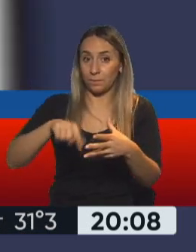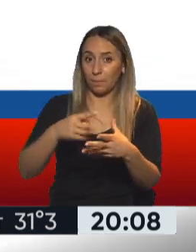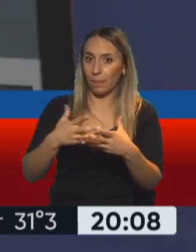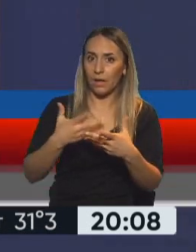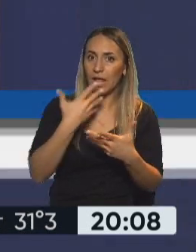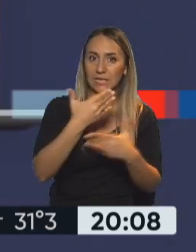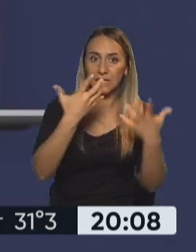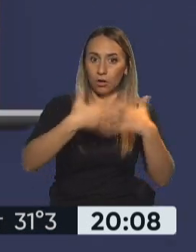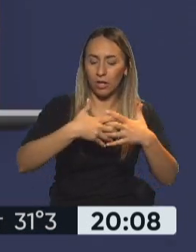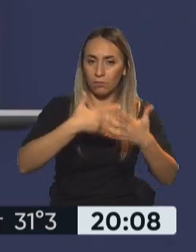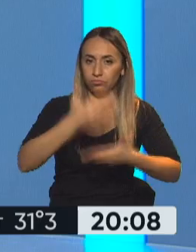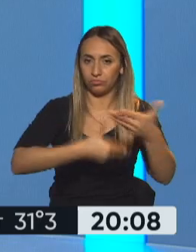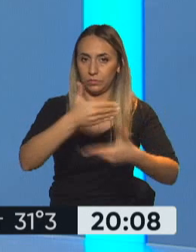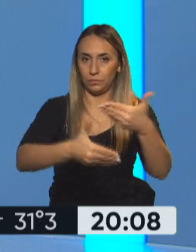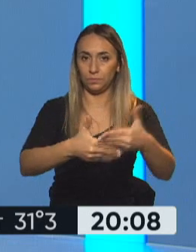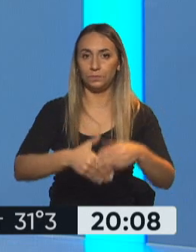tecnología.